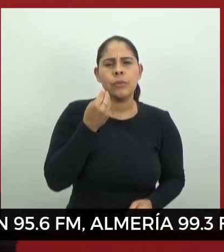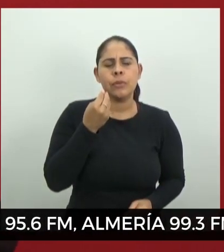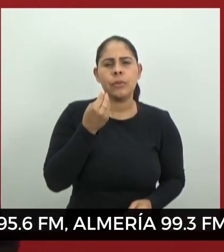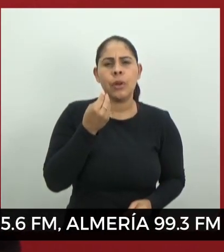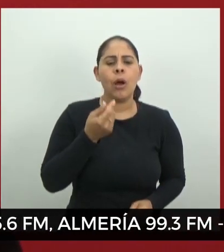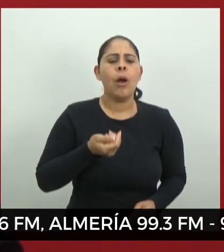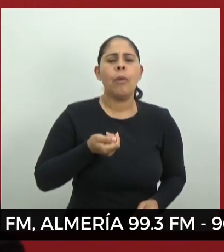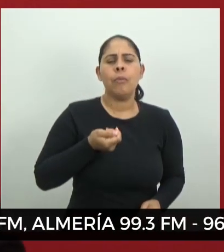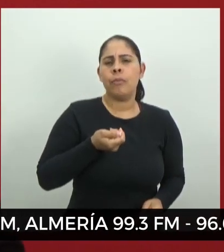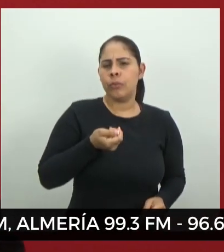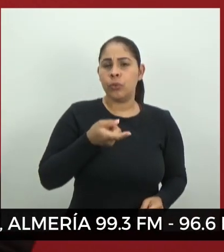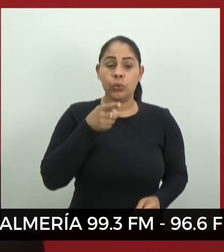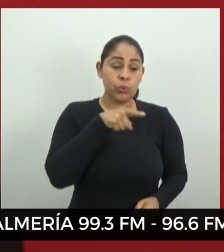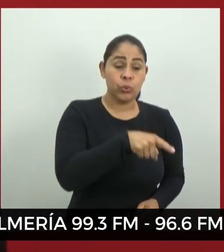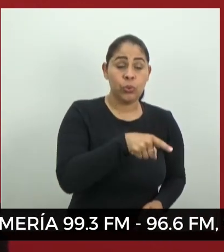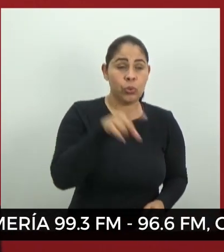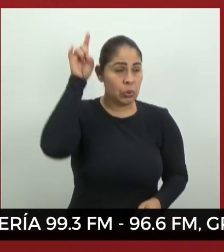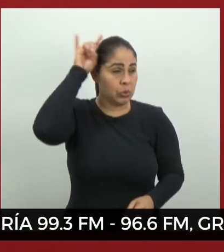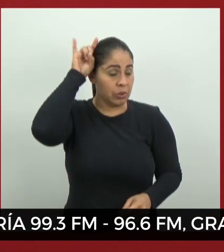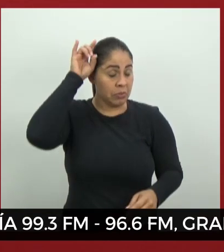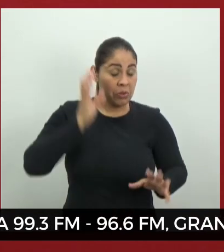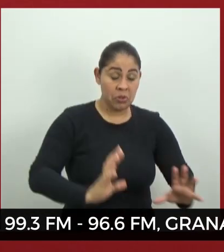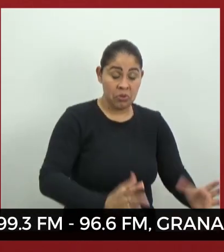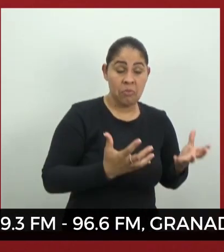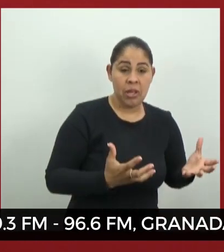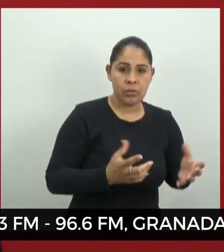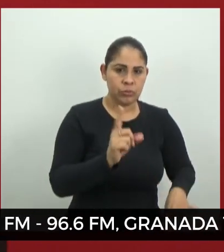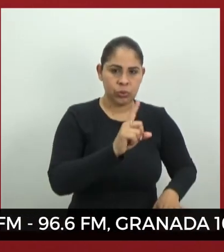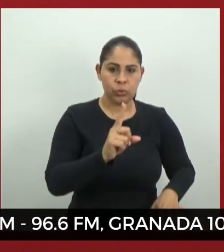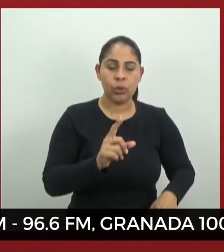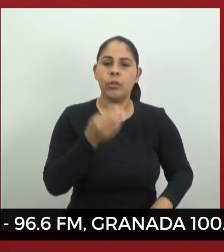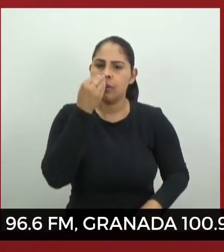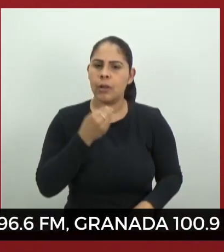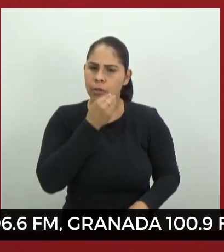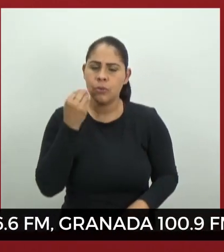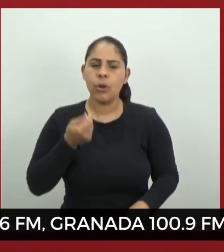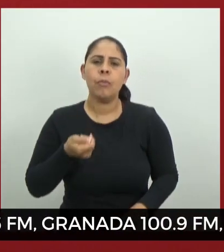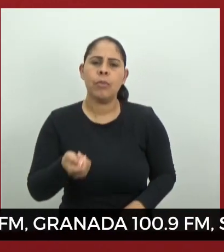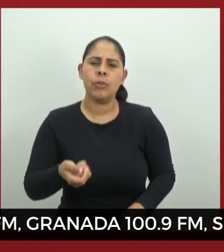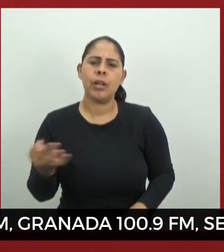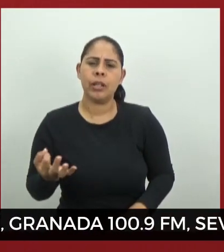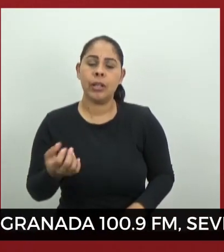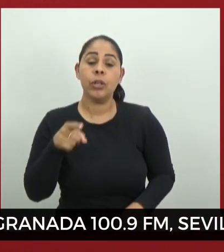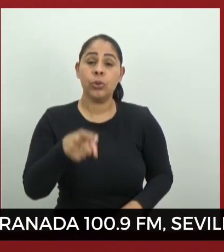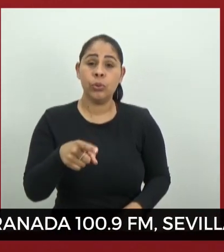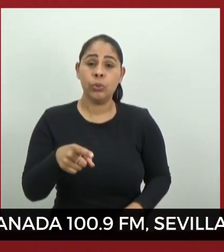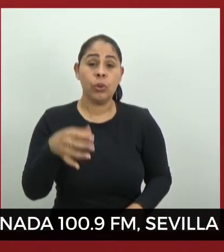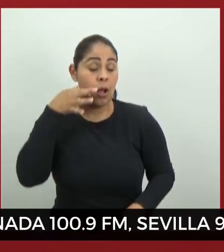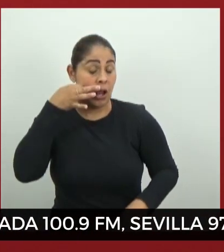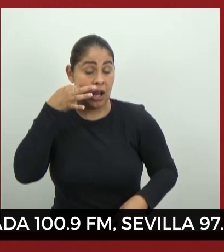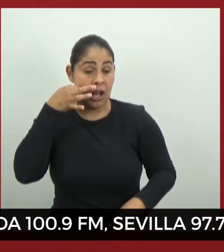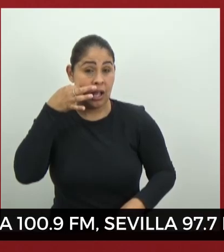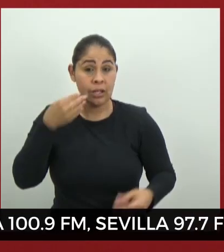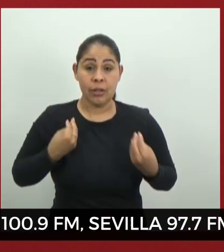no vences a los demonios. En el ayuno, tú vences a tu carne y a tu propia vida. En el ayuno, uno